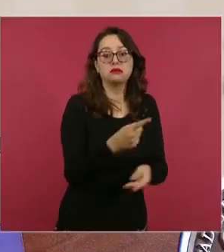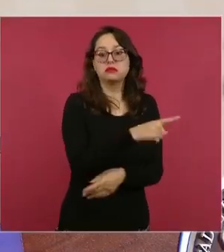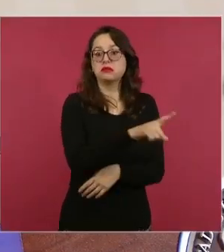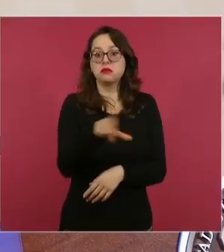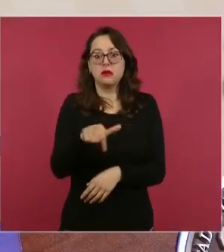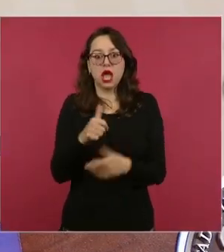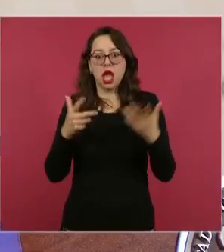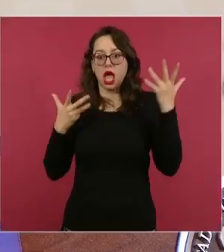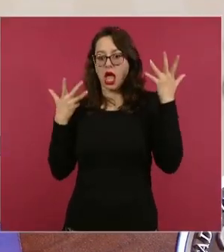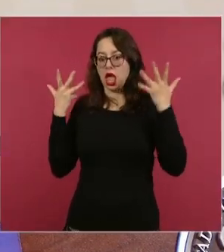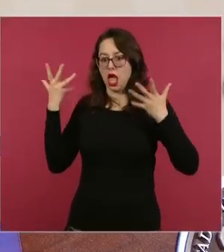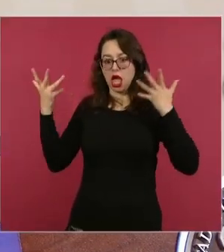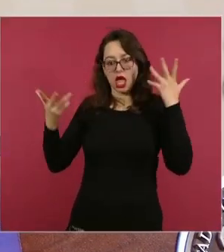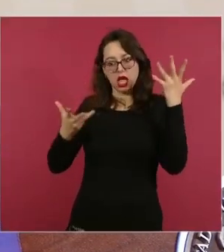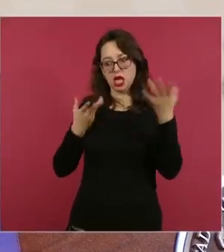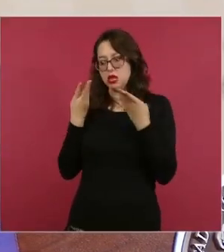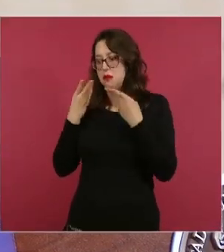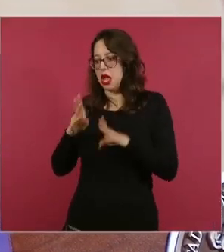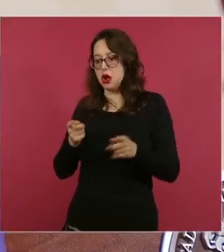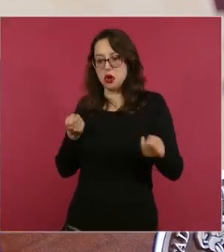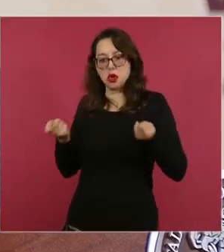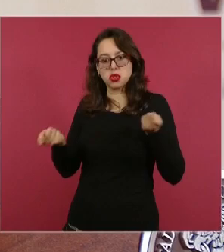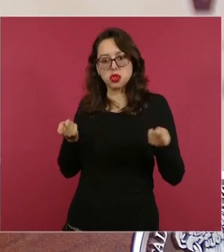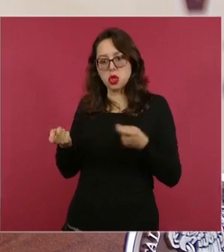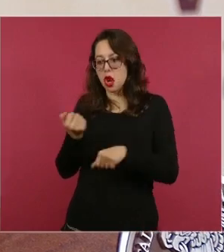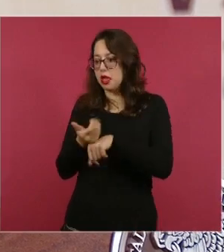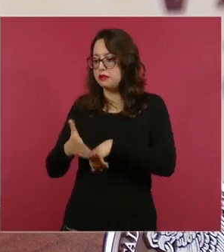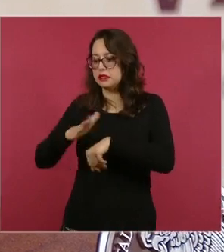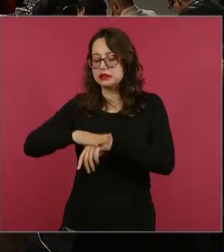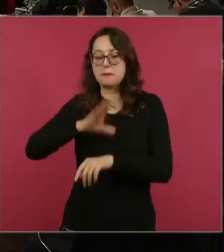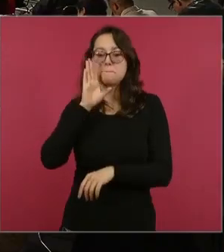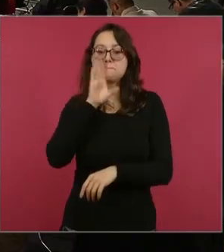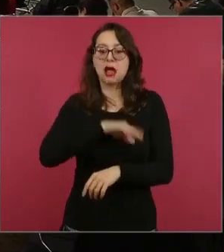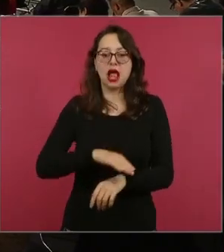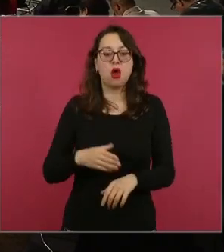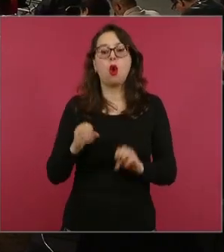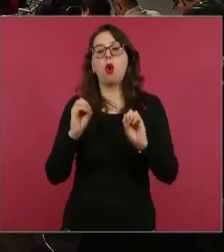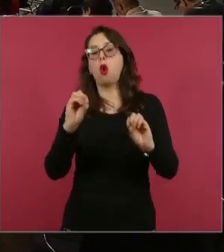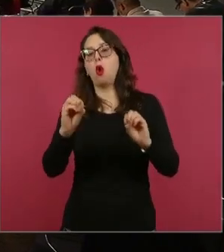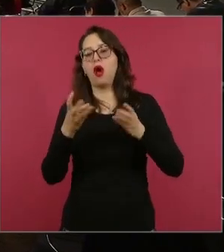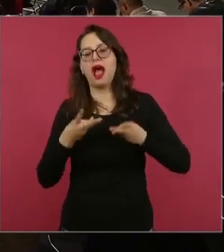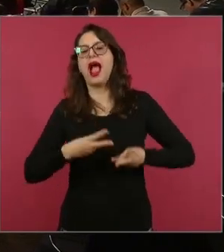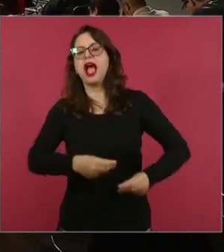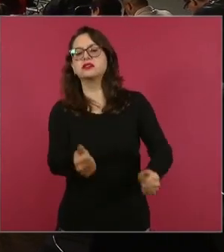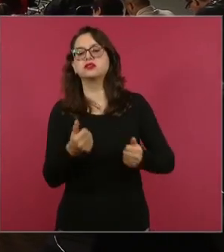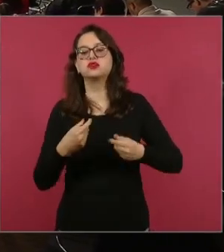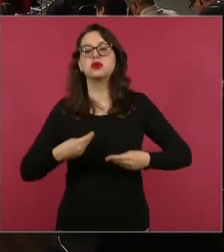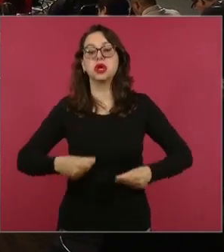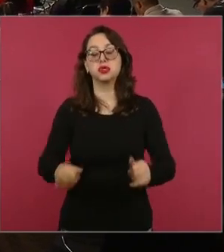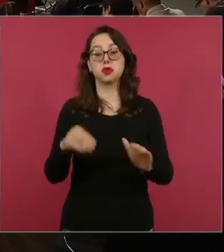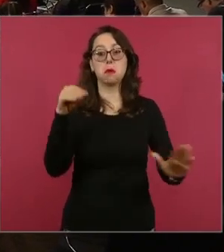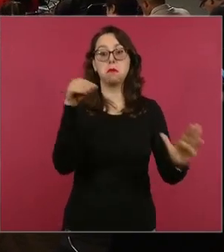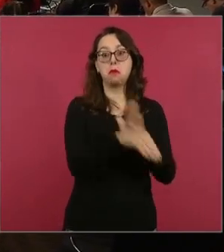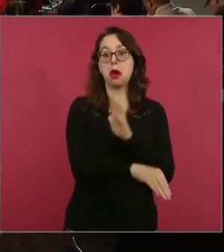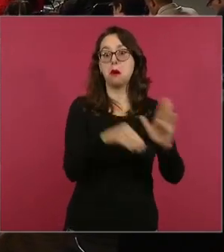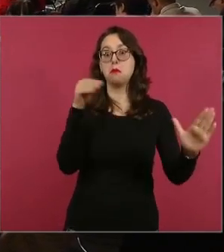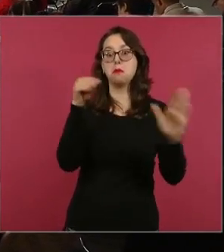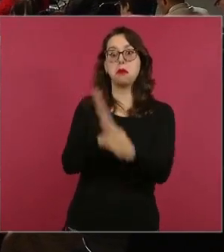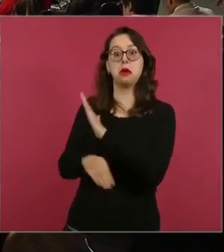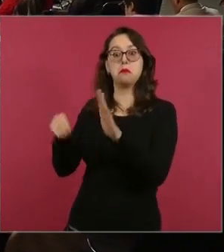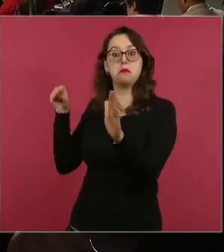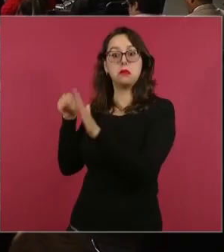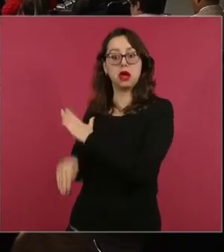o derrocharon toda la riqueza pero si era la única familia